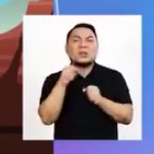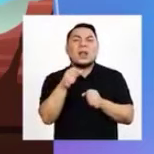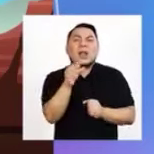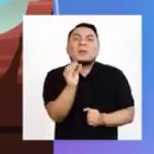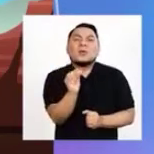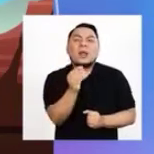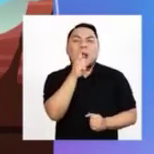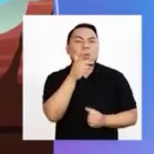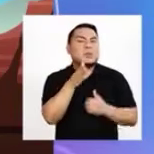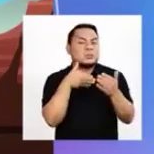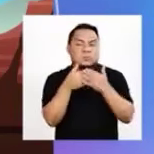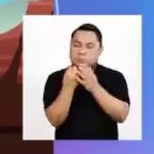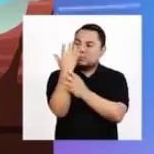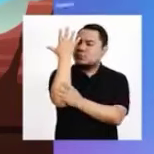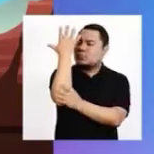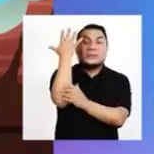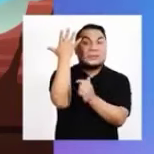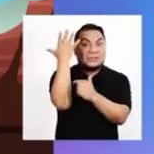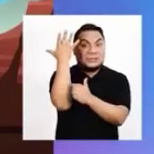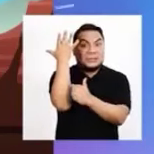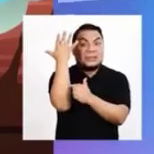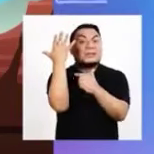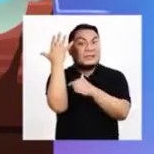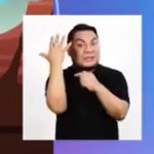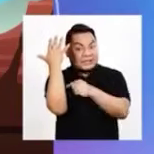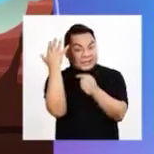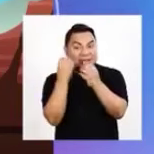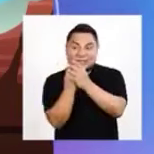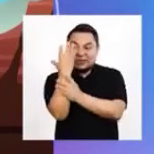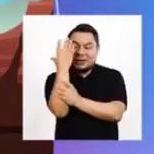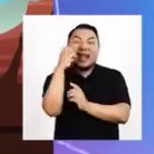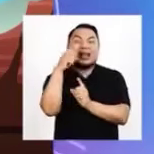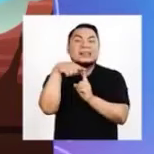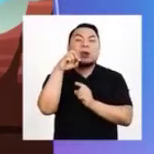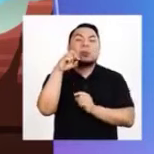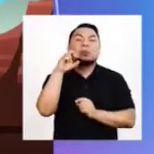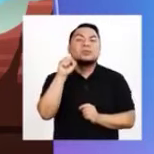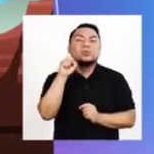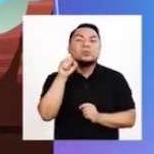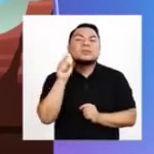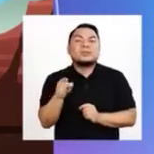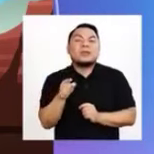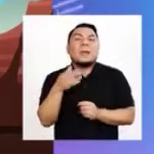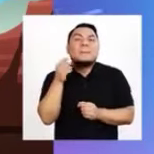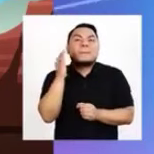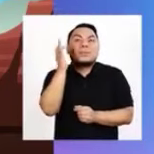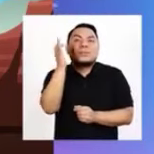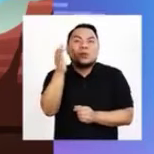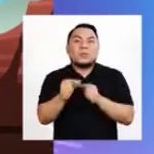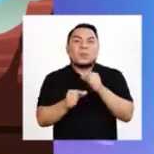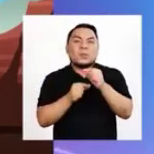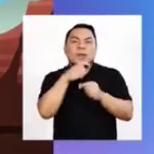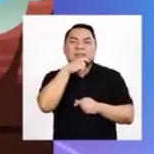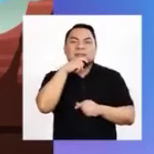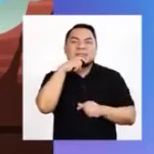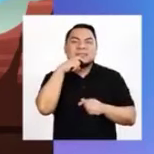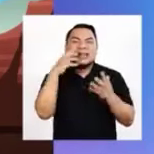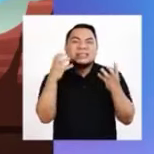con muy poca agua. Pero hasta la planta de canto comenzó a